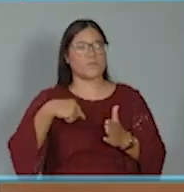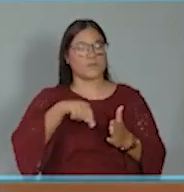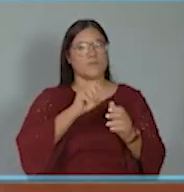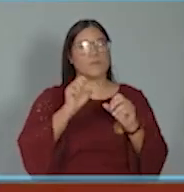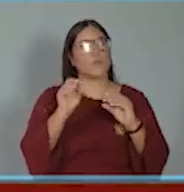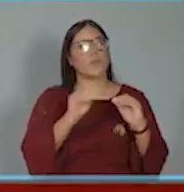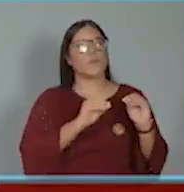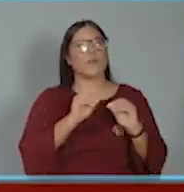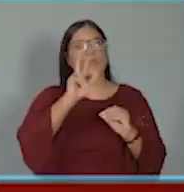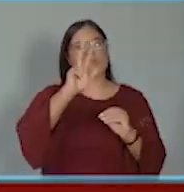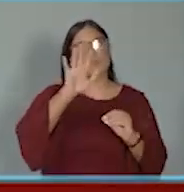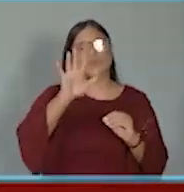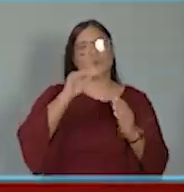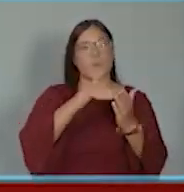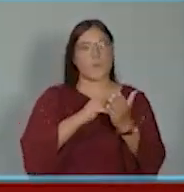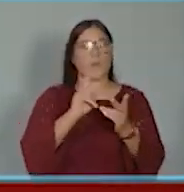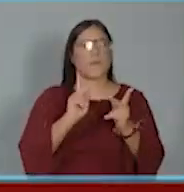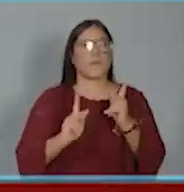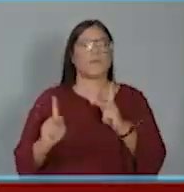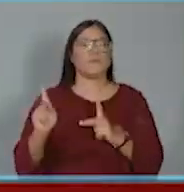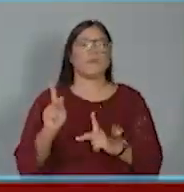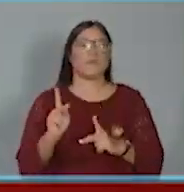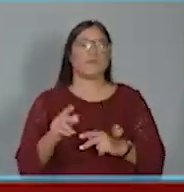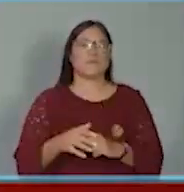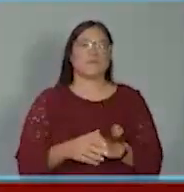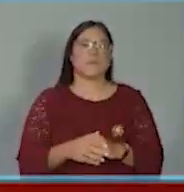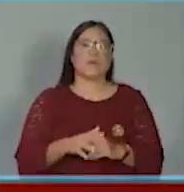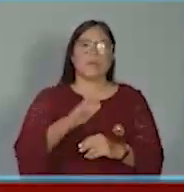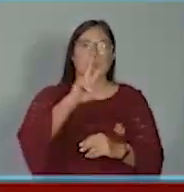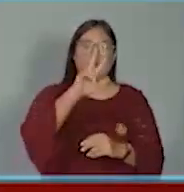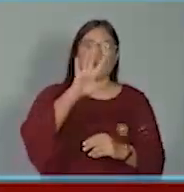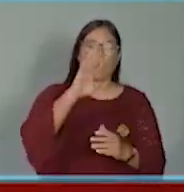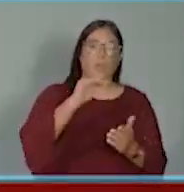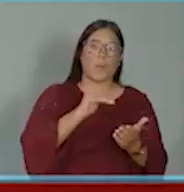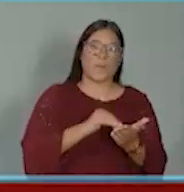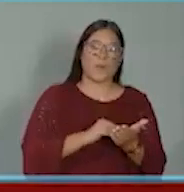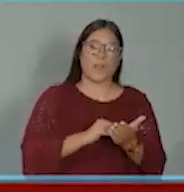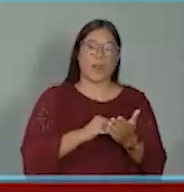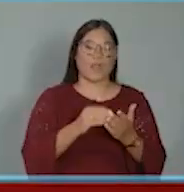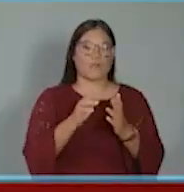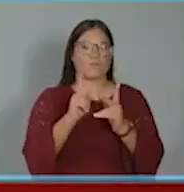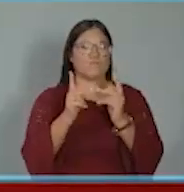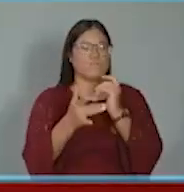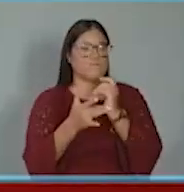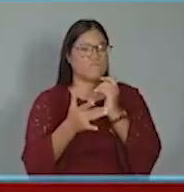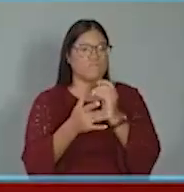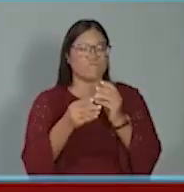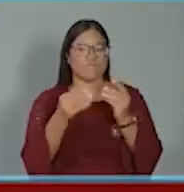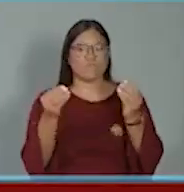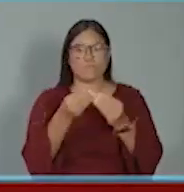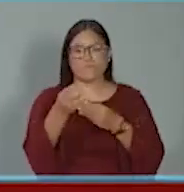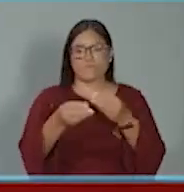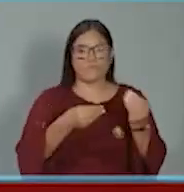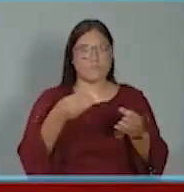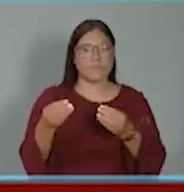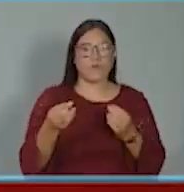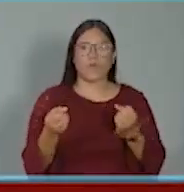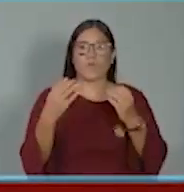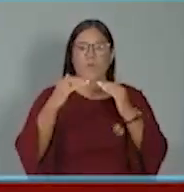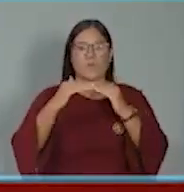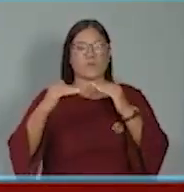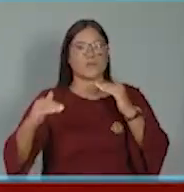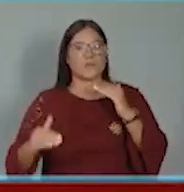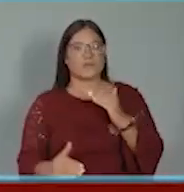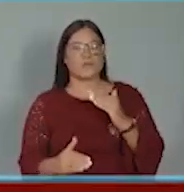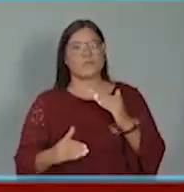movilizar solamente 35.000 personas 34.000 equipos tuvimos muy baja incidencia